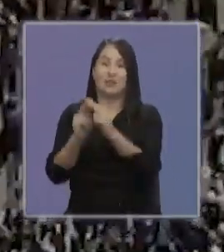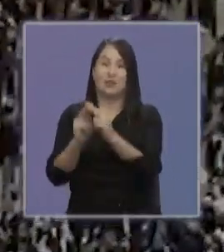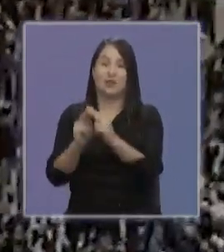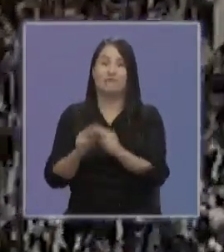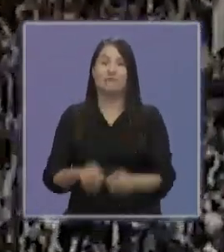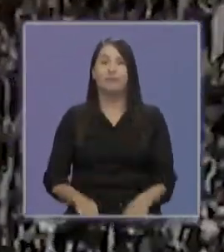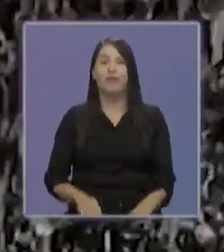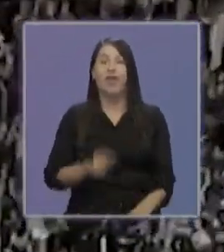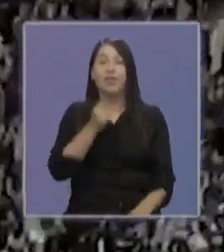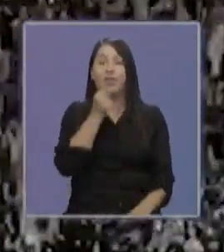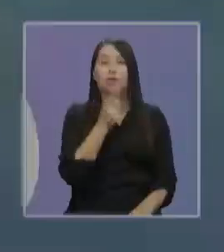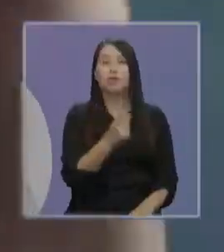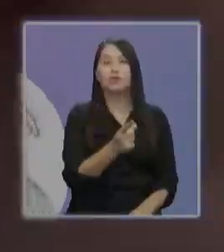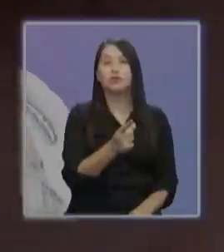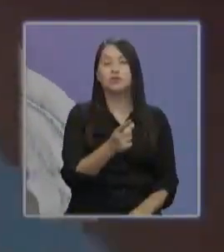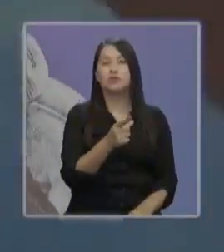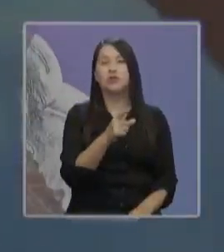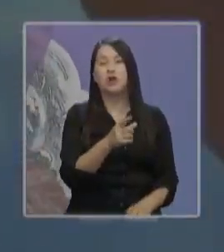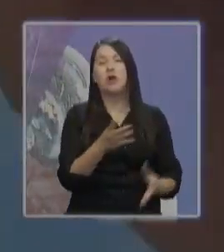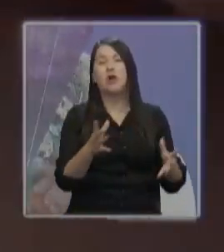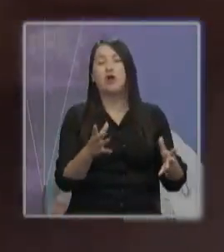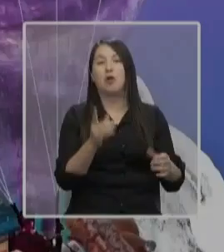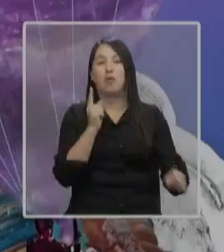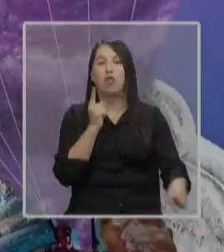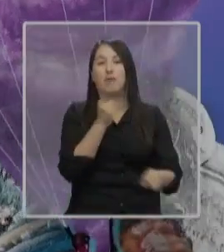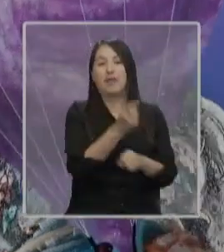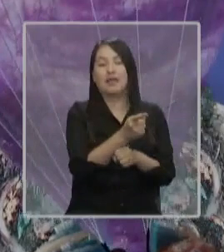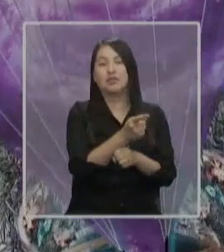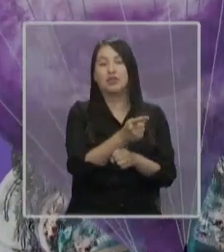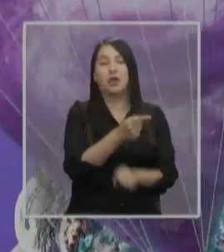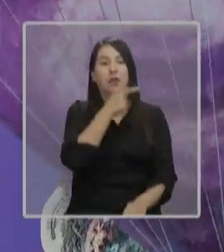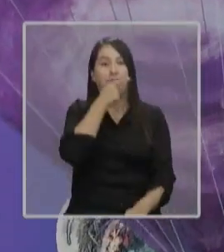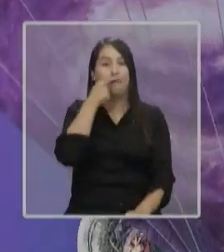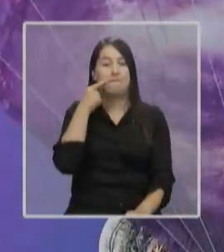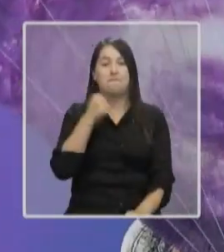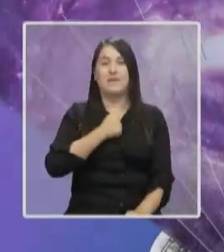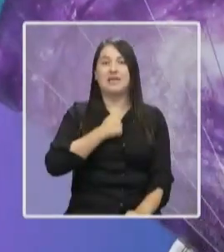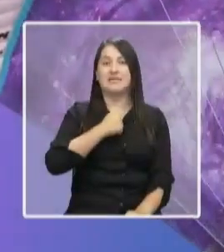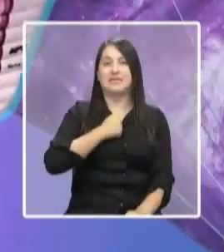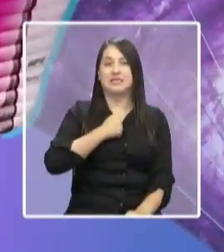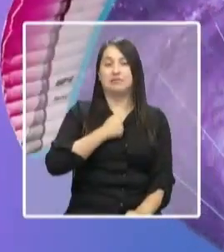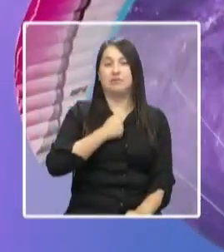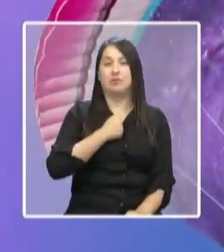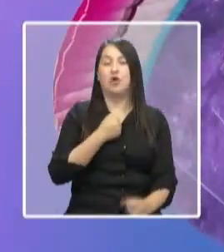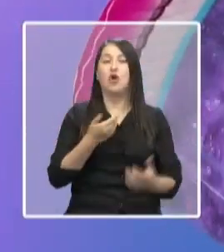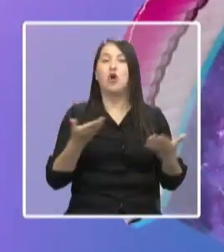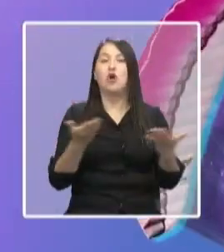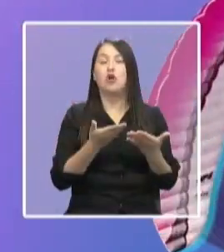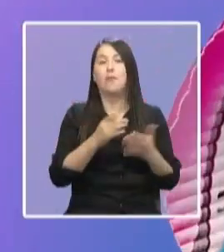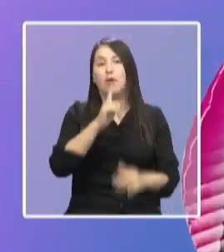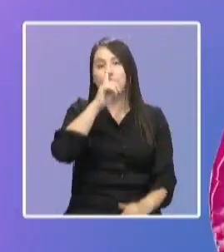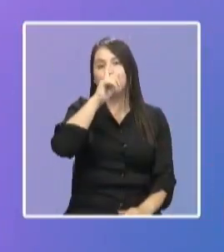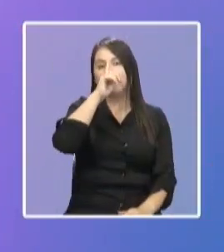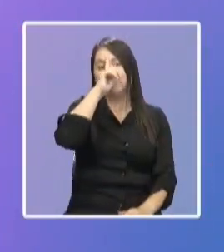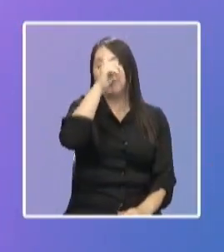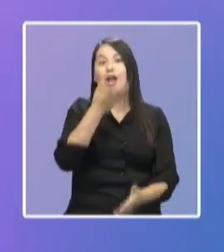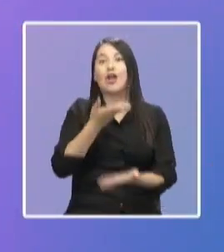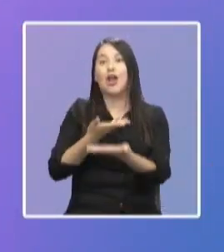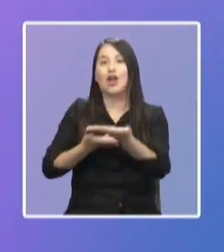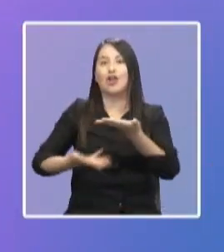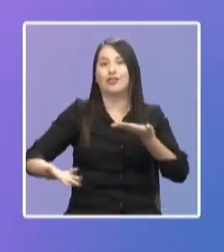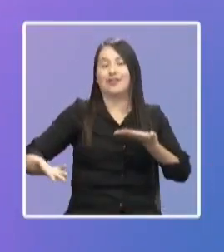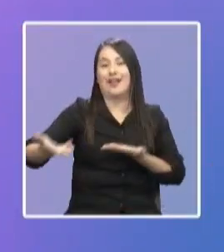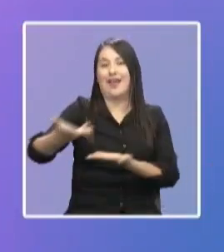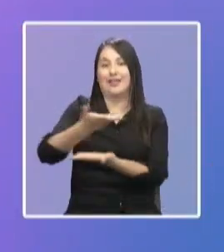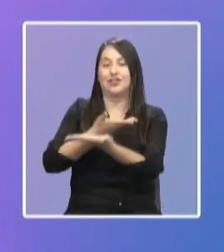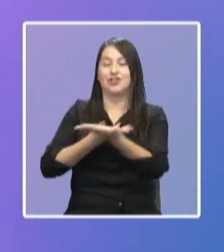micromachismo o la dominación que se da en las relaciones cotidiana, en la interacción